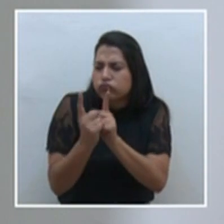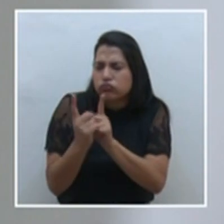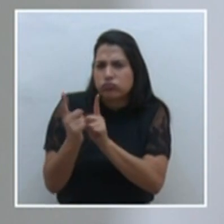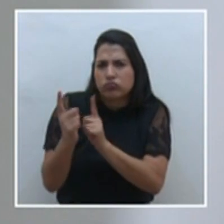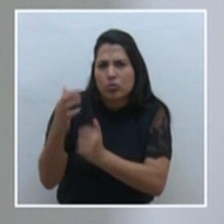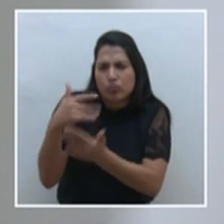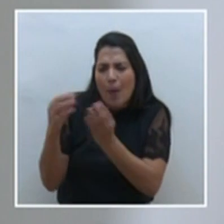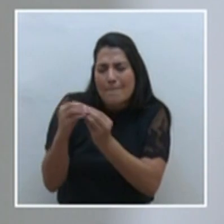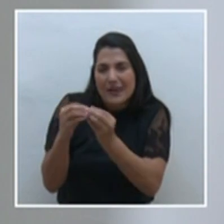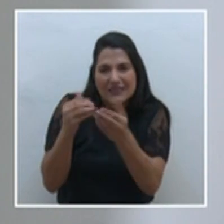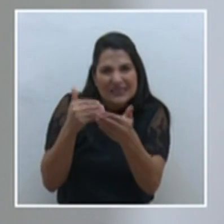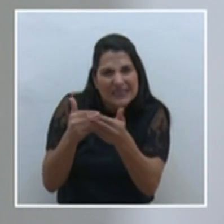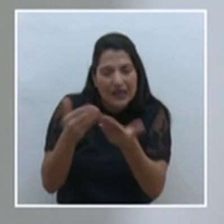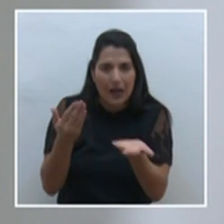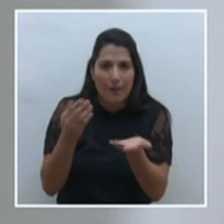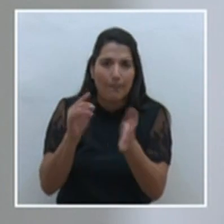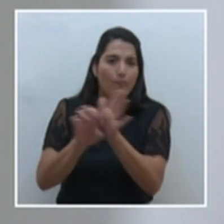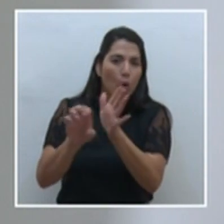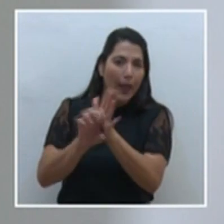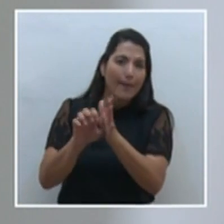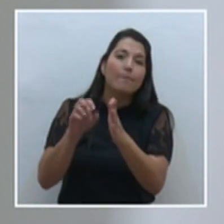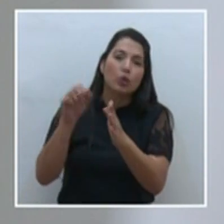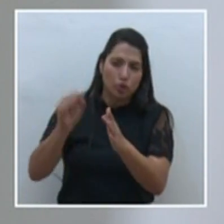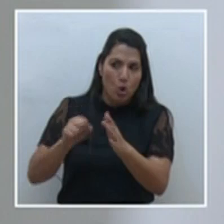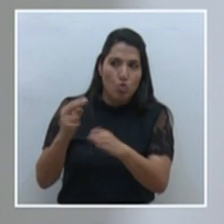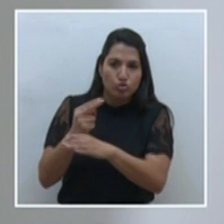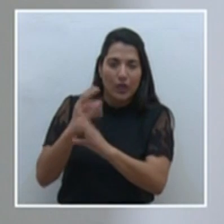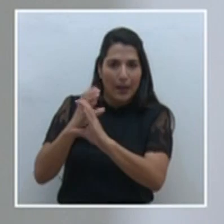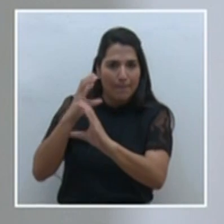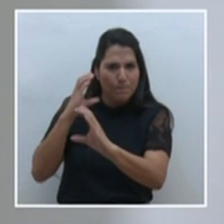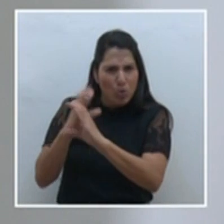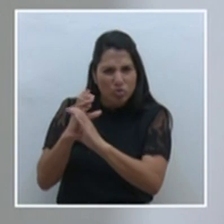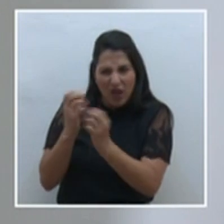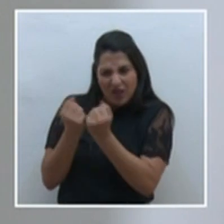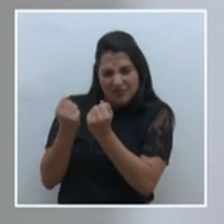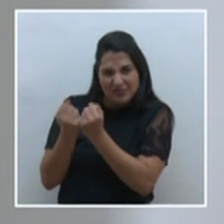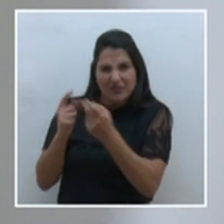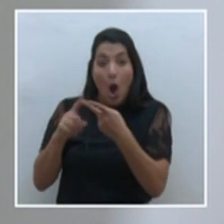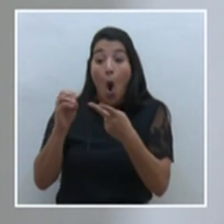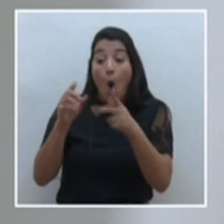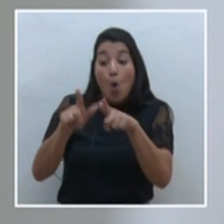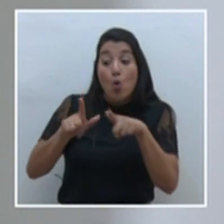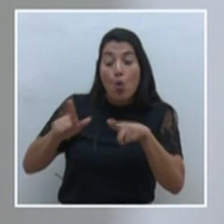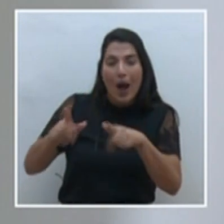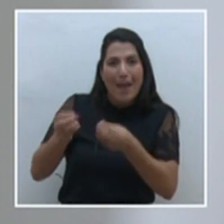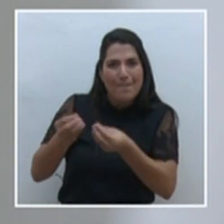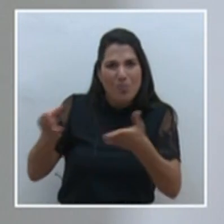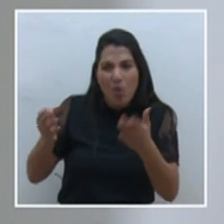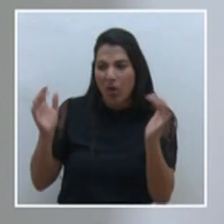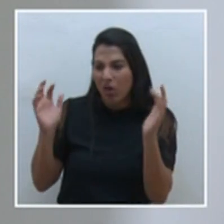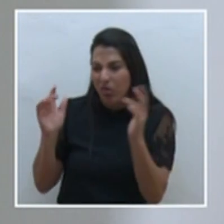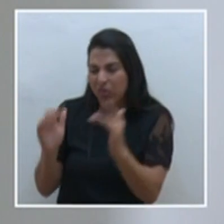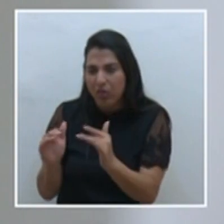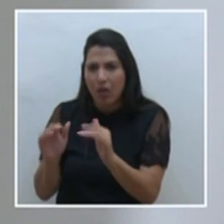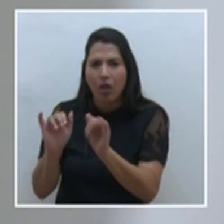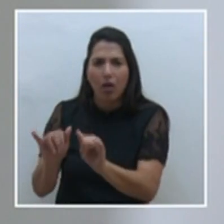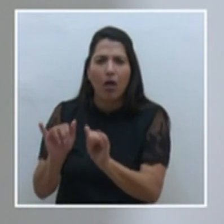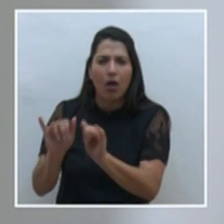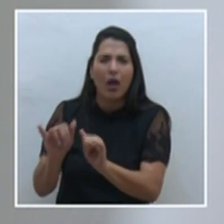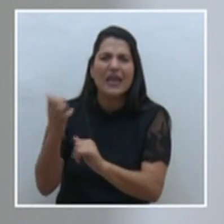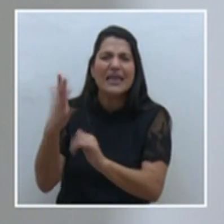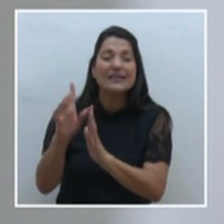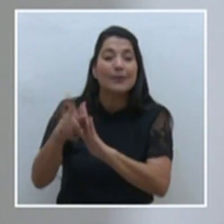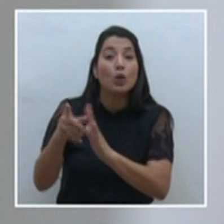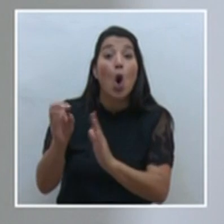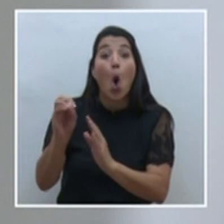es, por ejemplo, lo hemos recomendado para los autobuses o para lugares públicos en donde se efectúa una reunión que dure más de 15